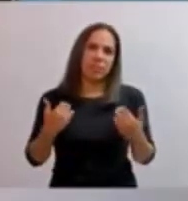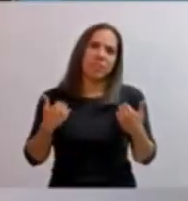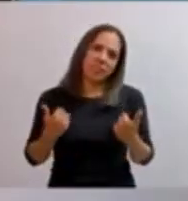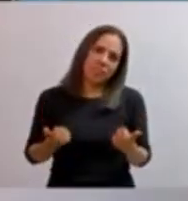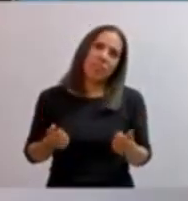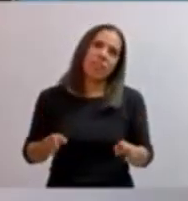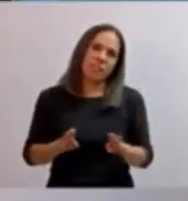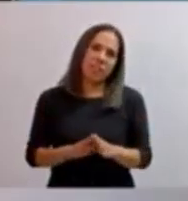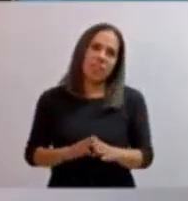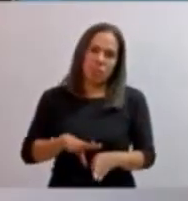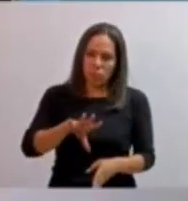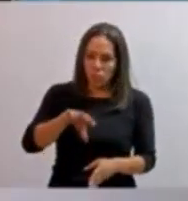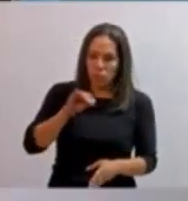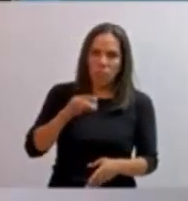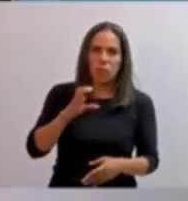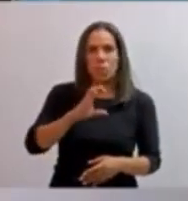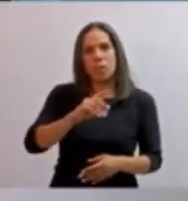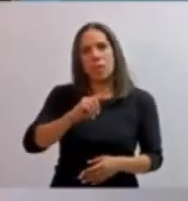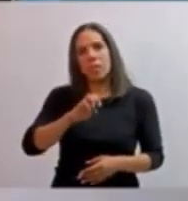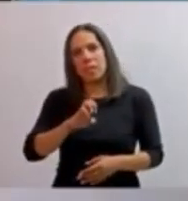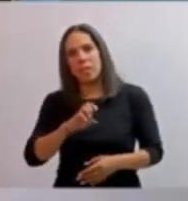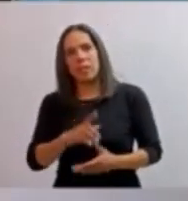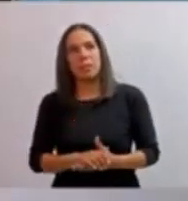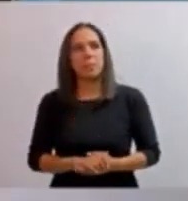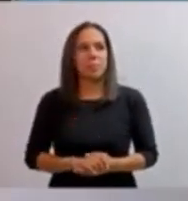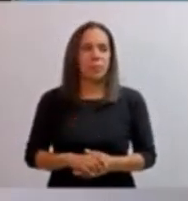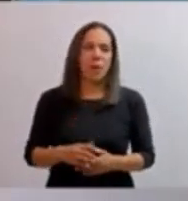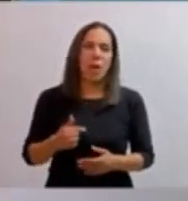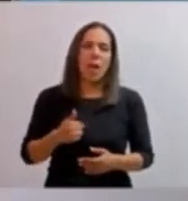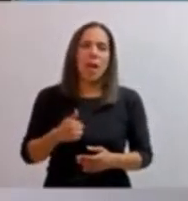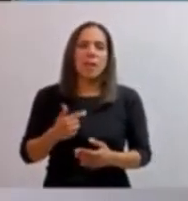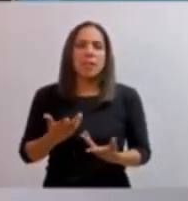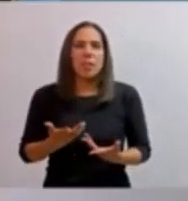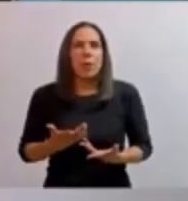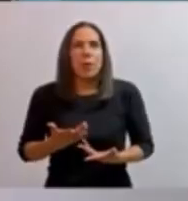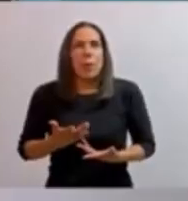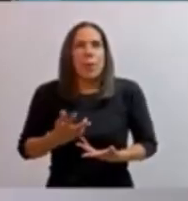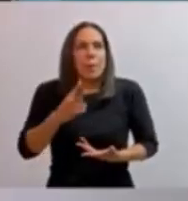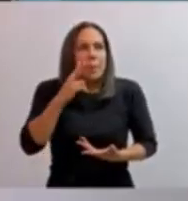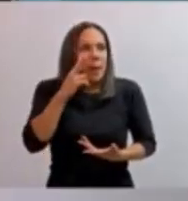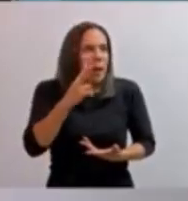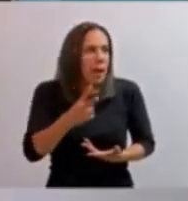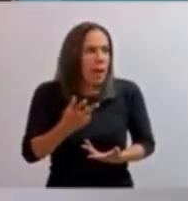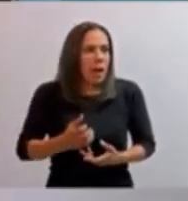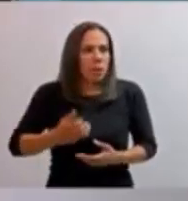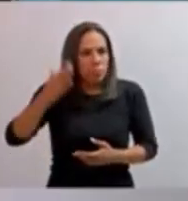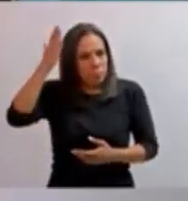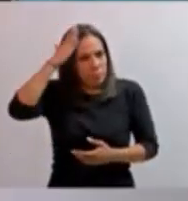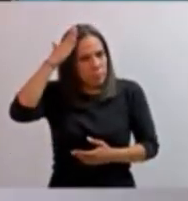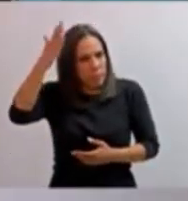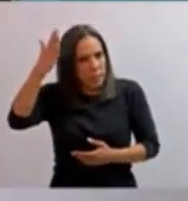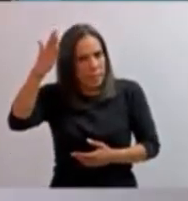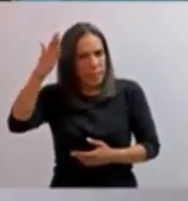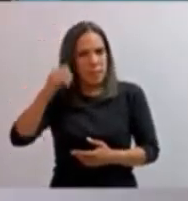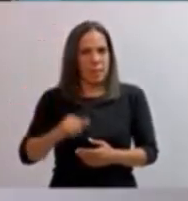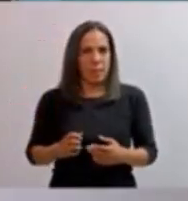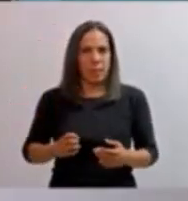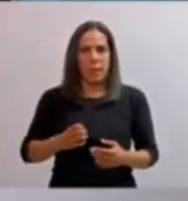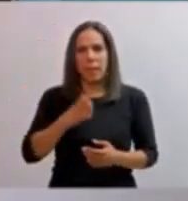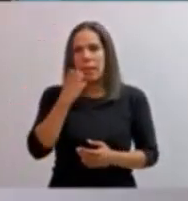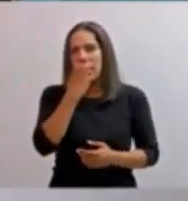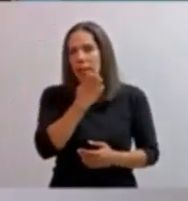que retomaron. Entonces, pues yo lo que veo es que el liderazgo pedagógico de